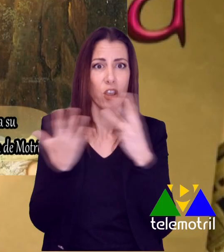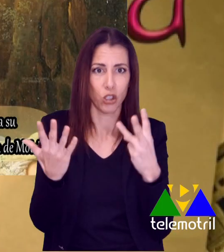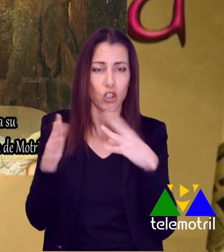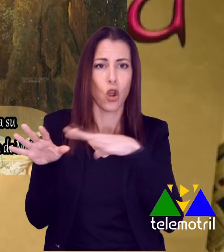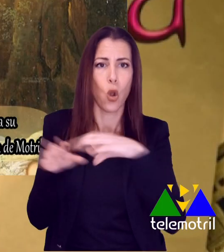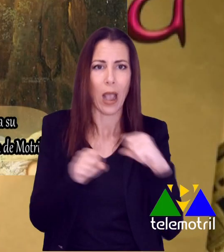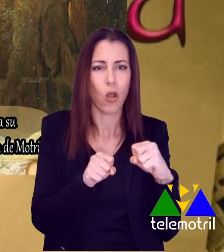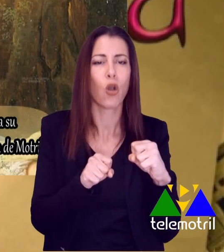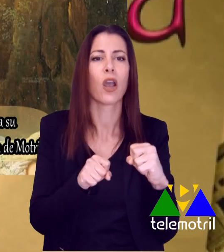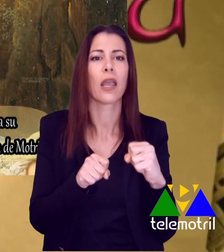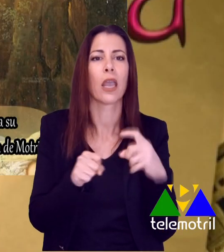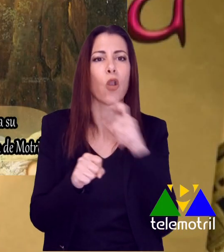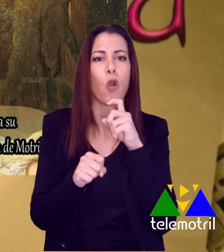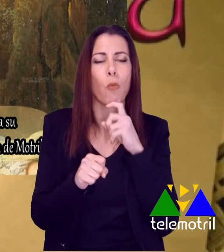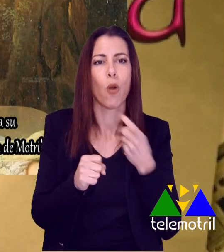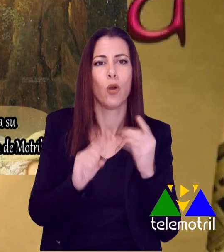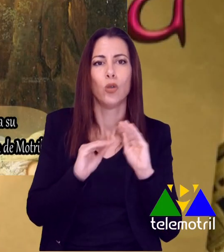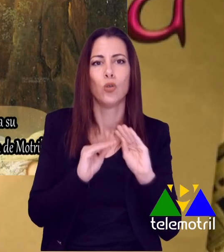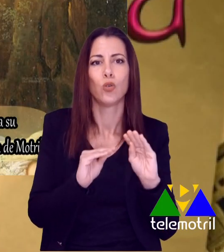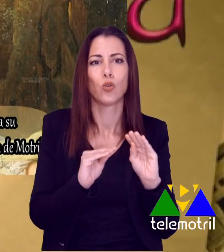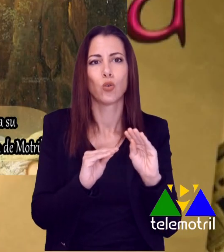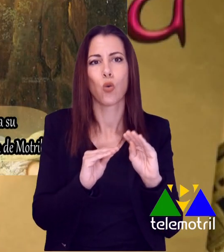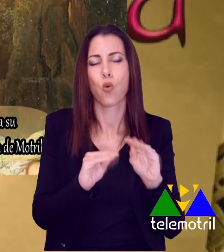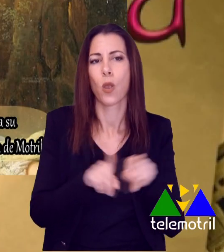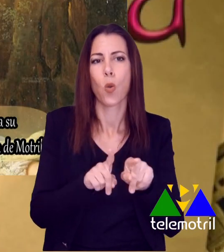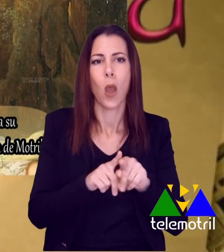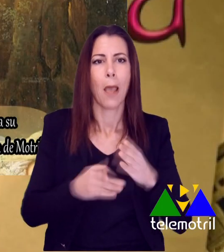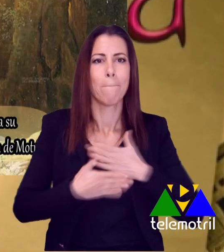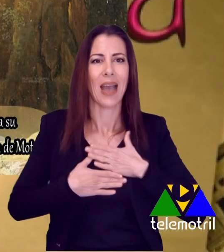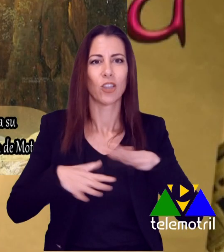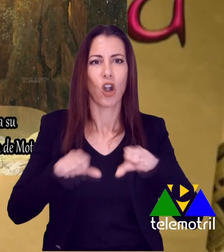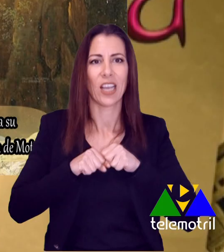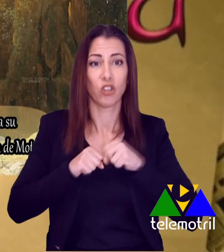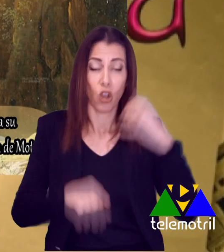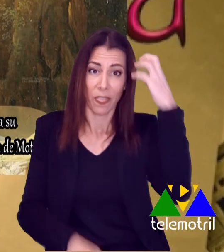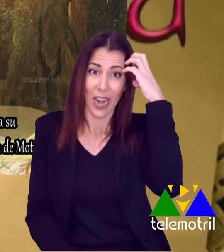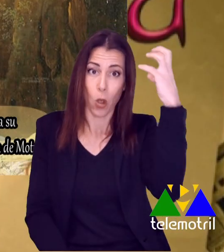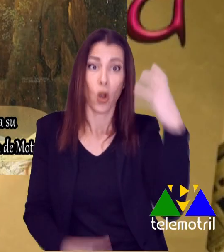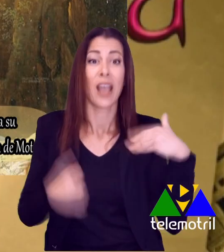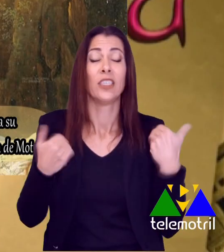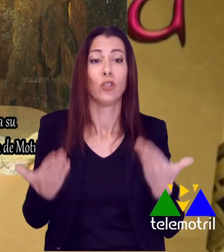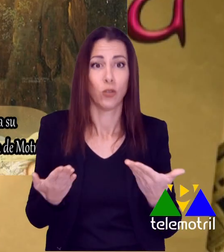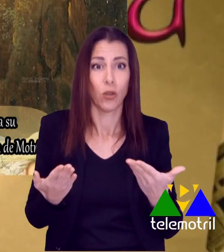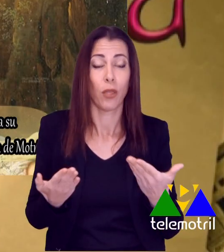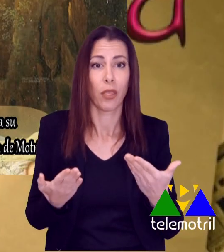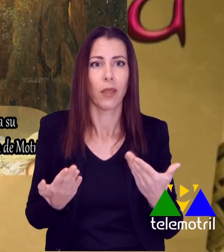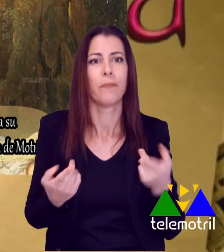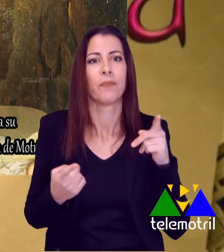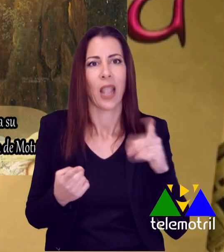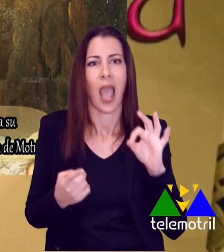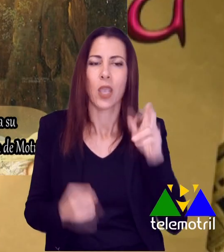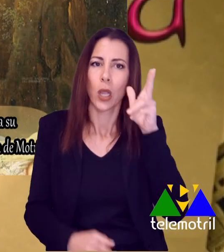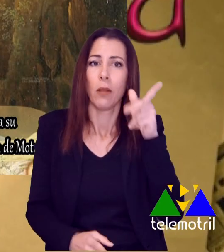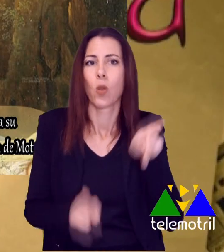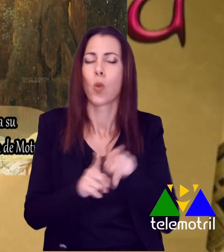acoge como bajo su patronato de la corona, y entonces, como estaba acogida patronato de la corona, tienen el